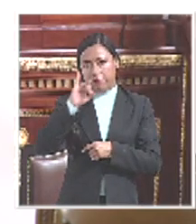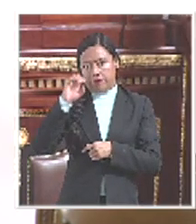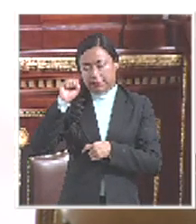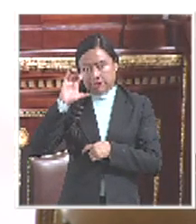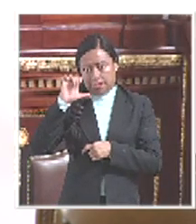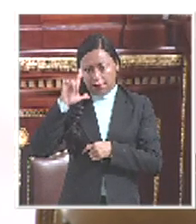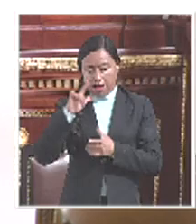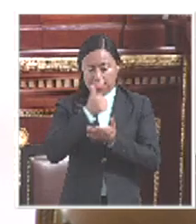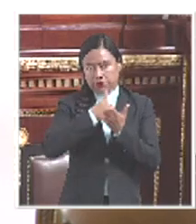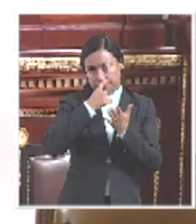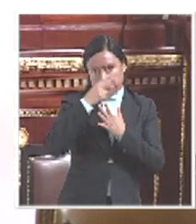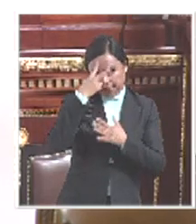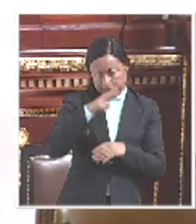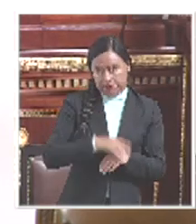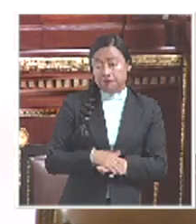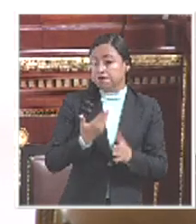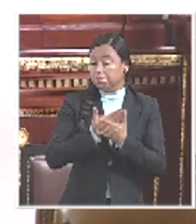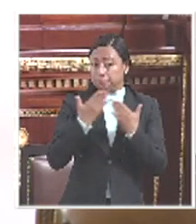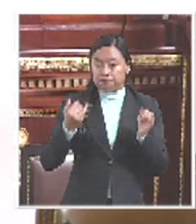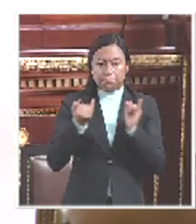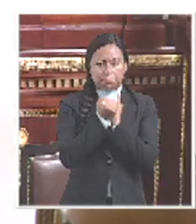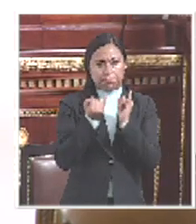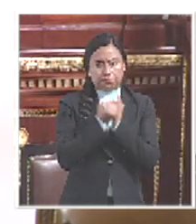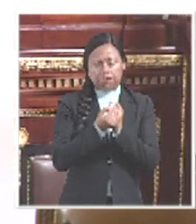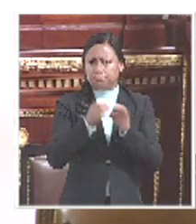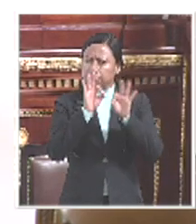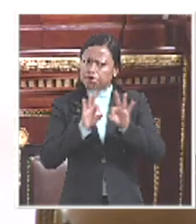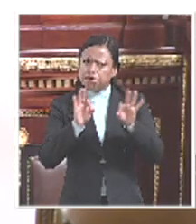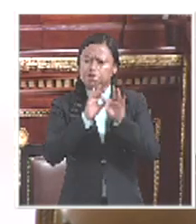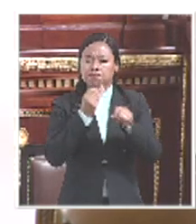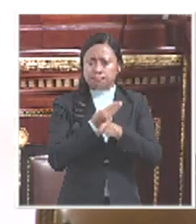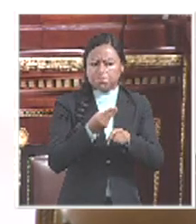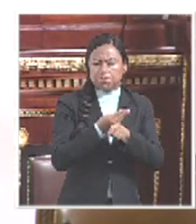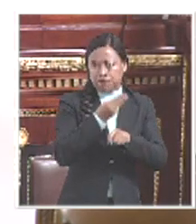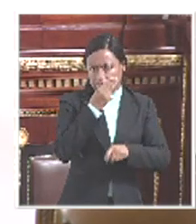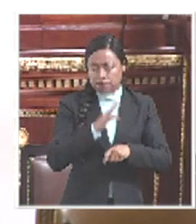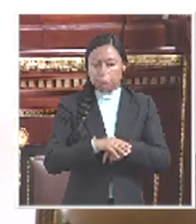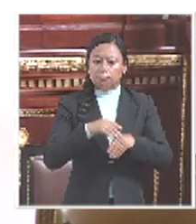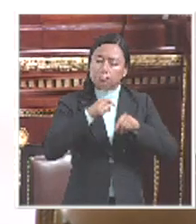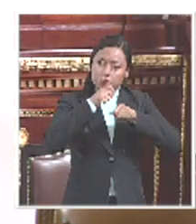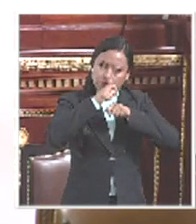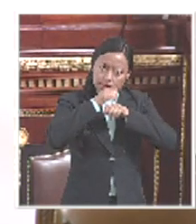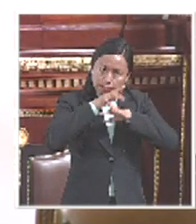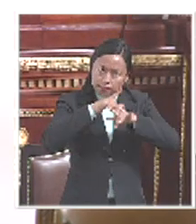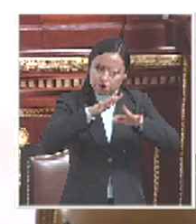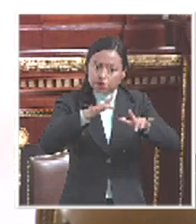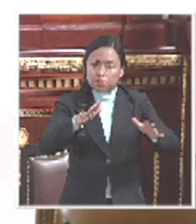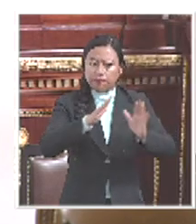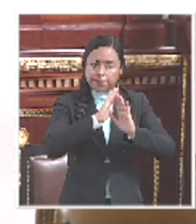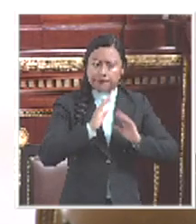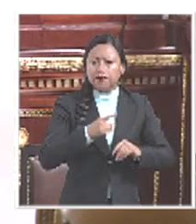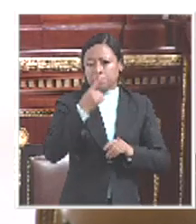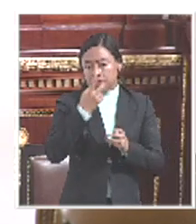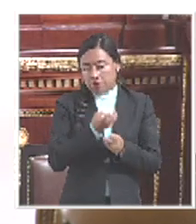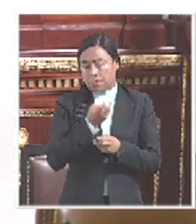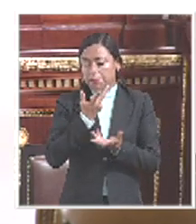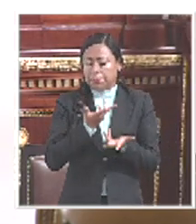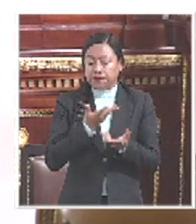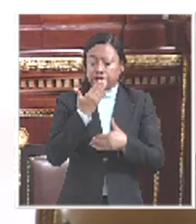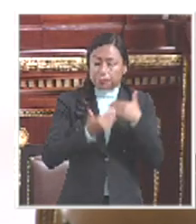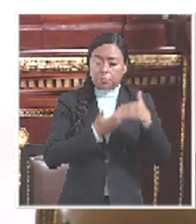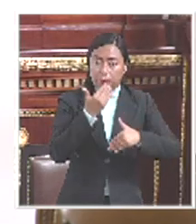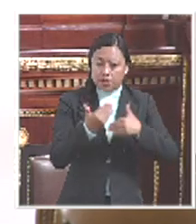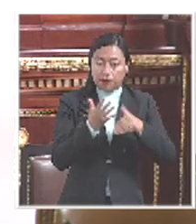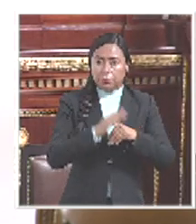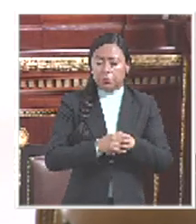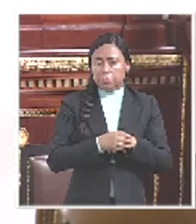es de vital importancia dar la más extensa difusión y promoción a este proceso, ampliando todos los canales de comunicación con